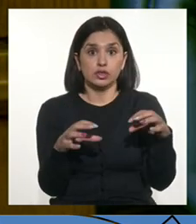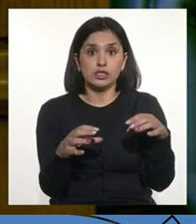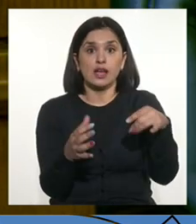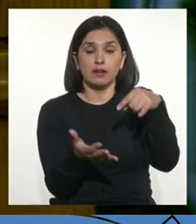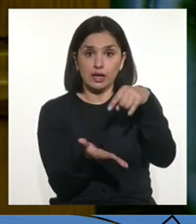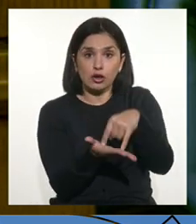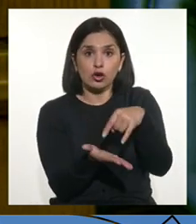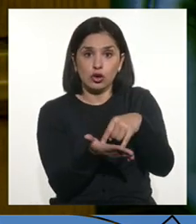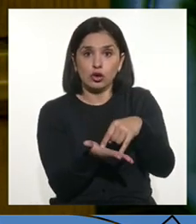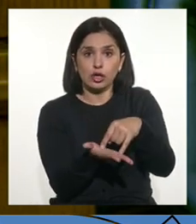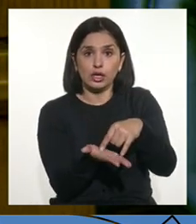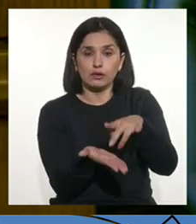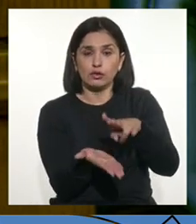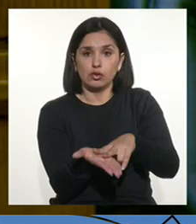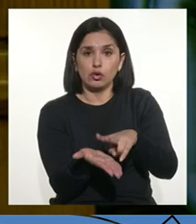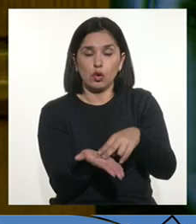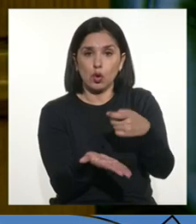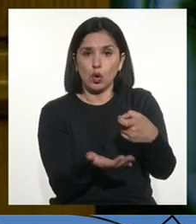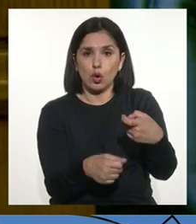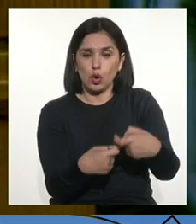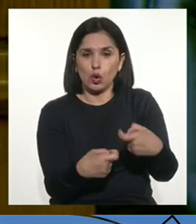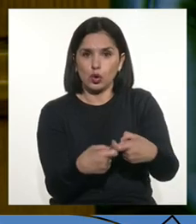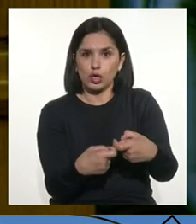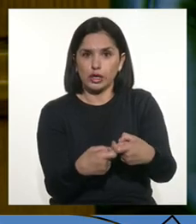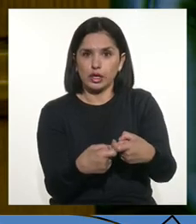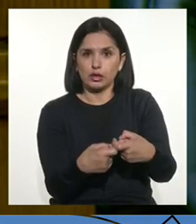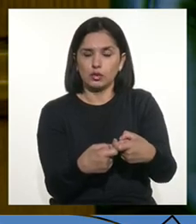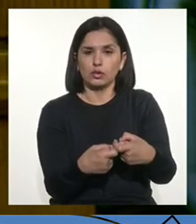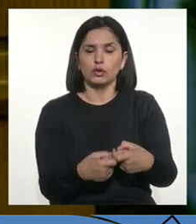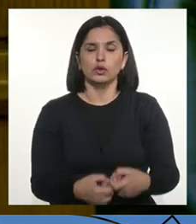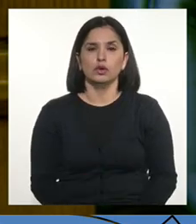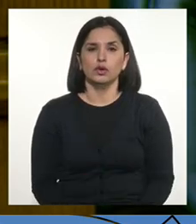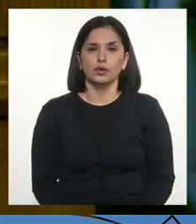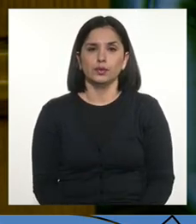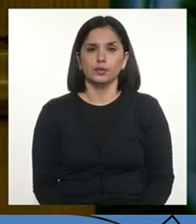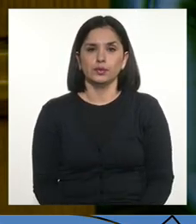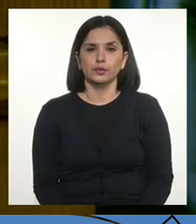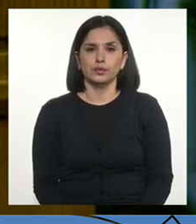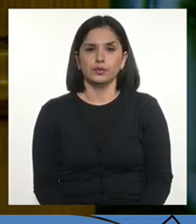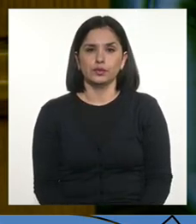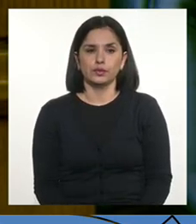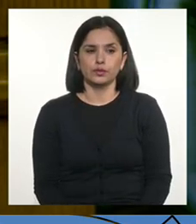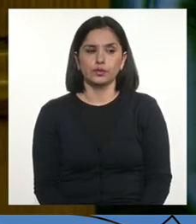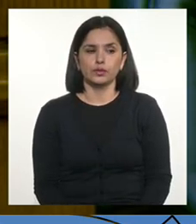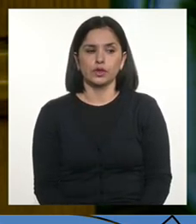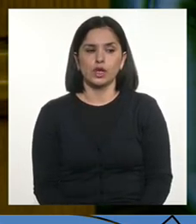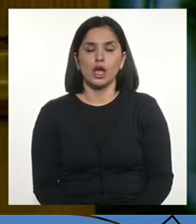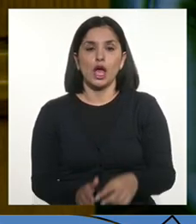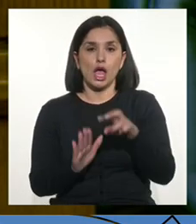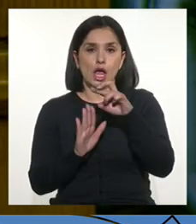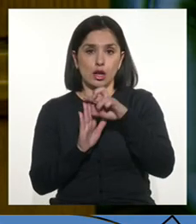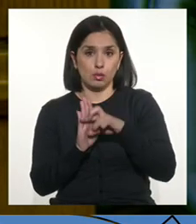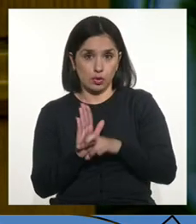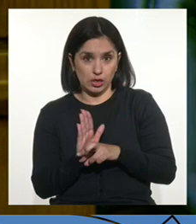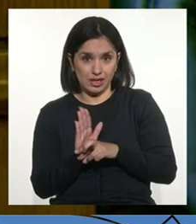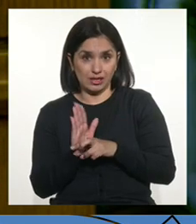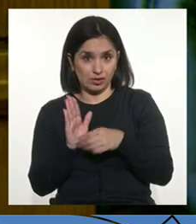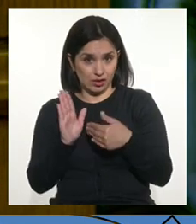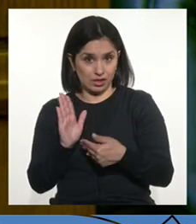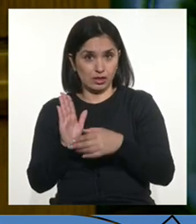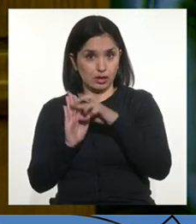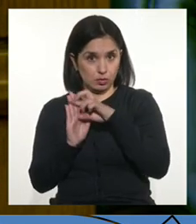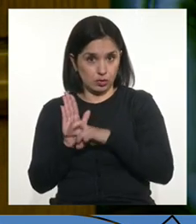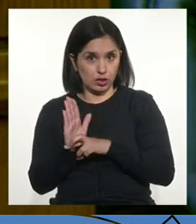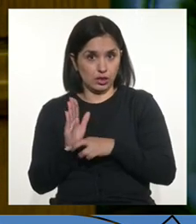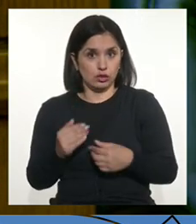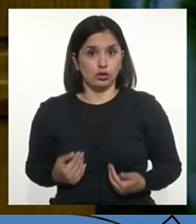congreso en su parte más ardua y más difícil el proyecto lo que lo que hace es